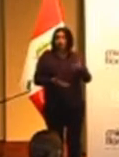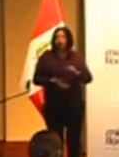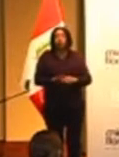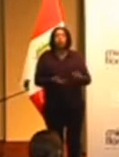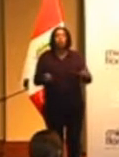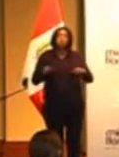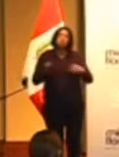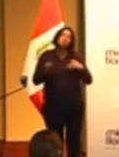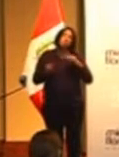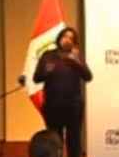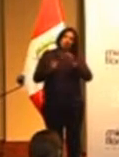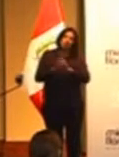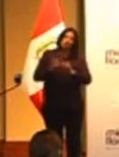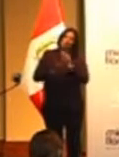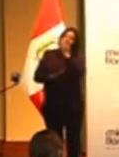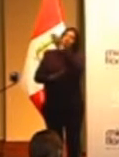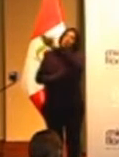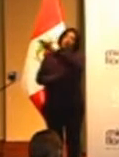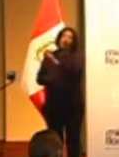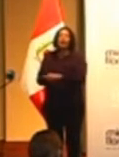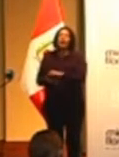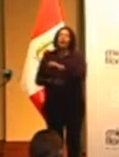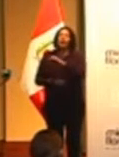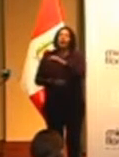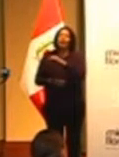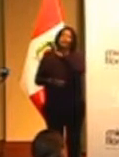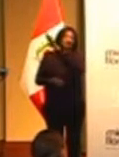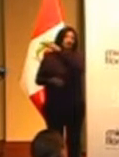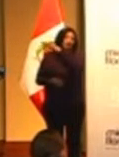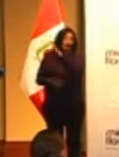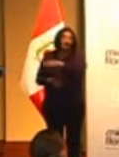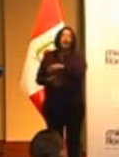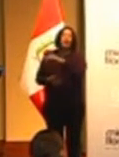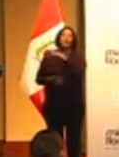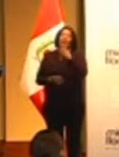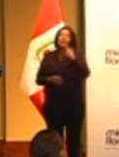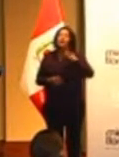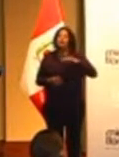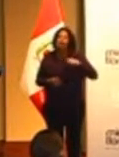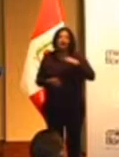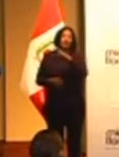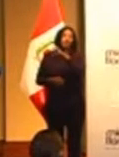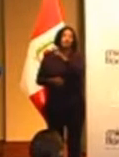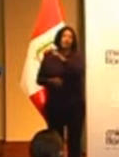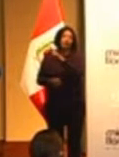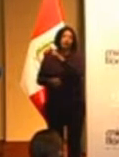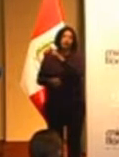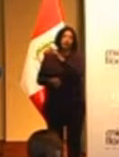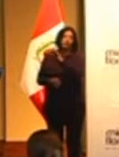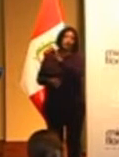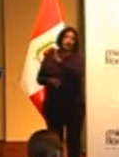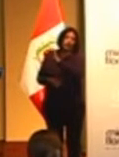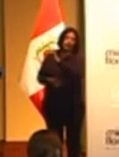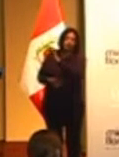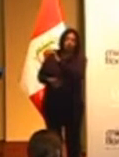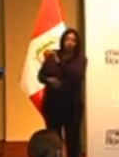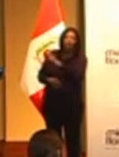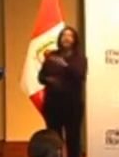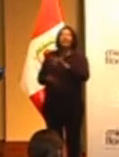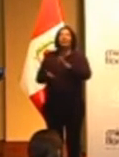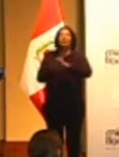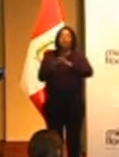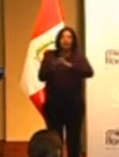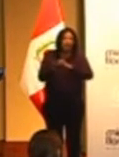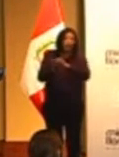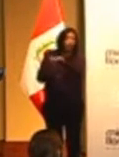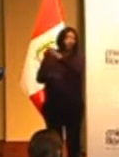Cuando uno va a ciudades como Londres, París, Barcelona, Madrid, Nueva York, en fin,